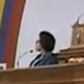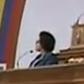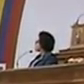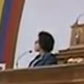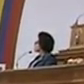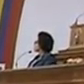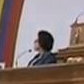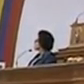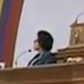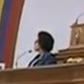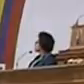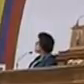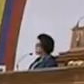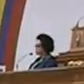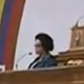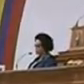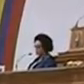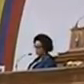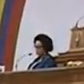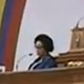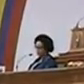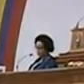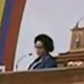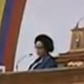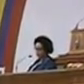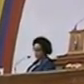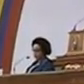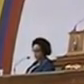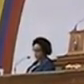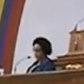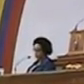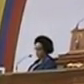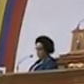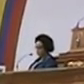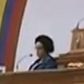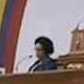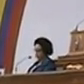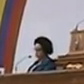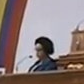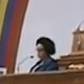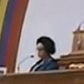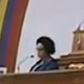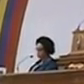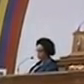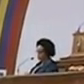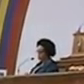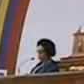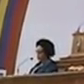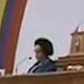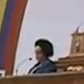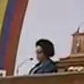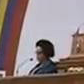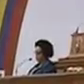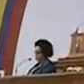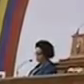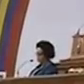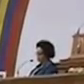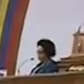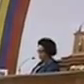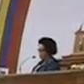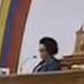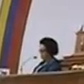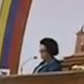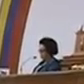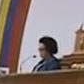Petare. Pero gracias a la conciencia del pueblo, el gobierno de Estados Unidos y la derecha se encontró con un pueblo que ha decidido